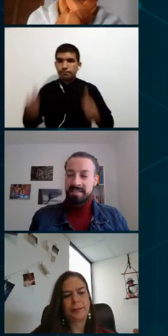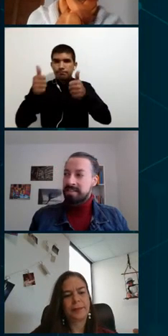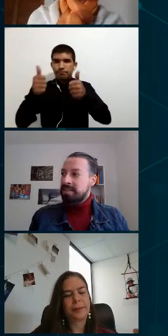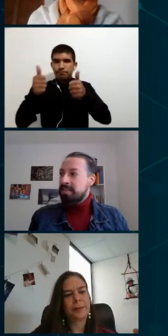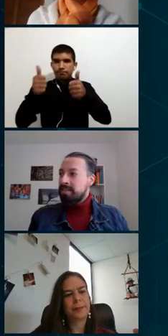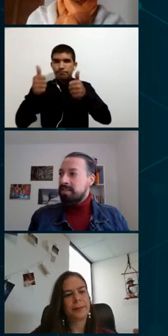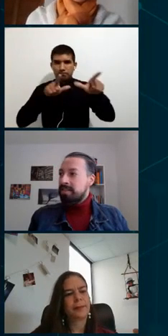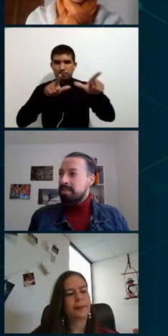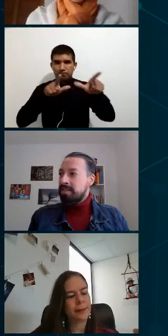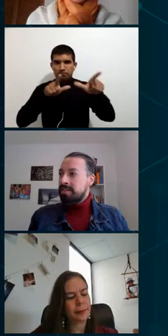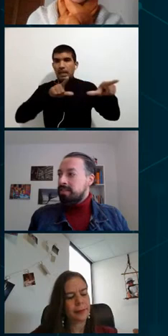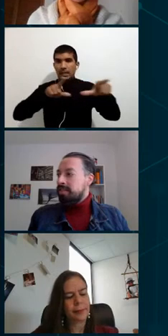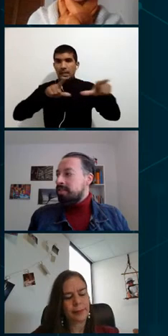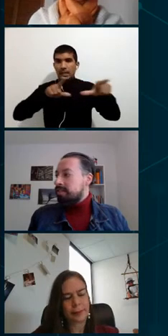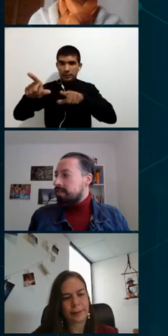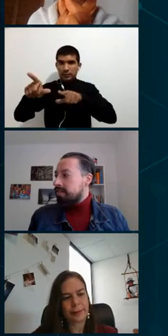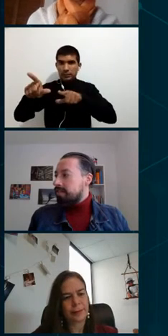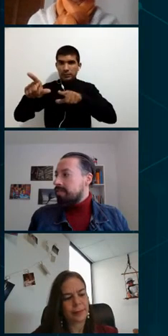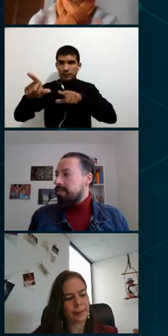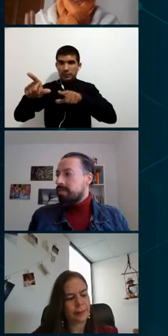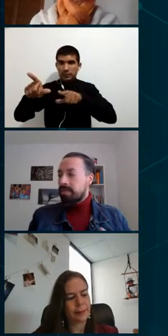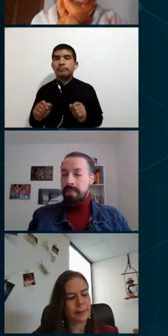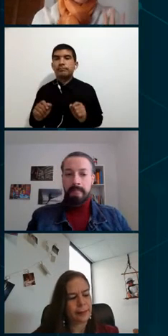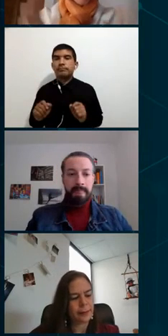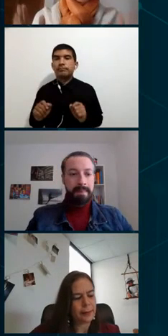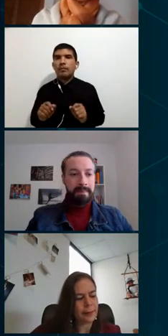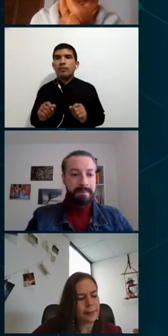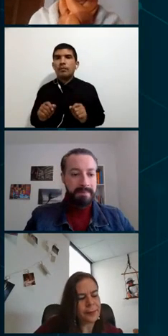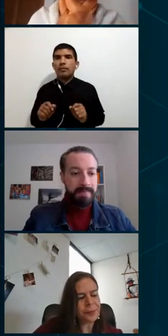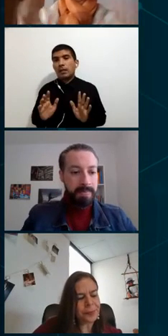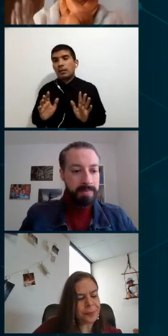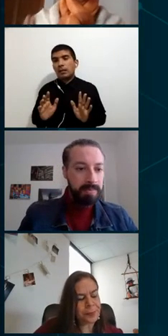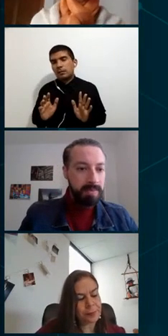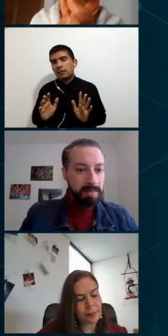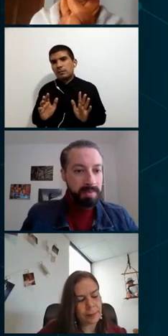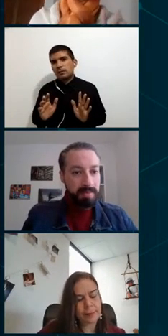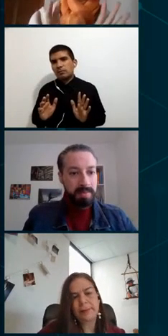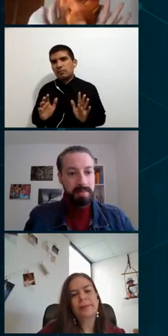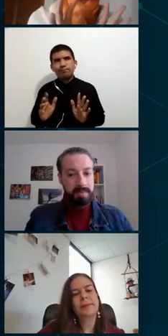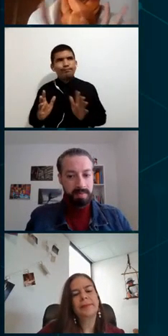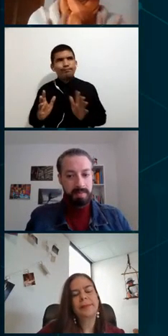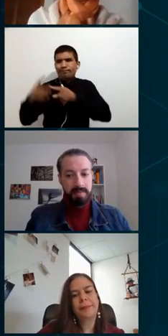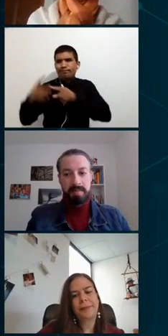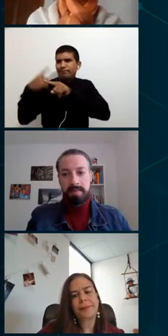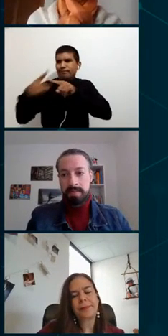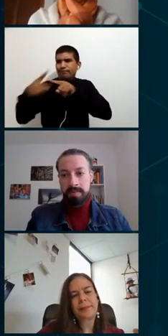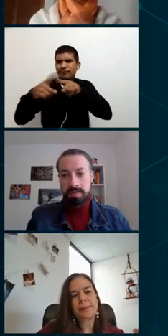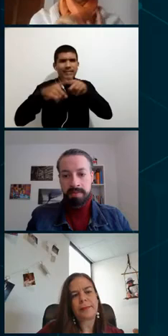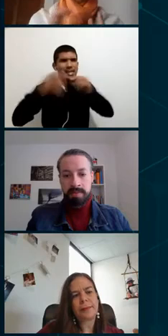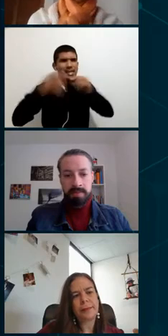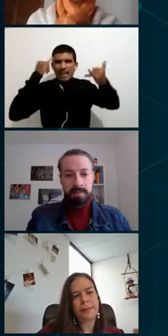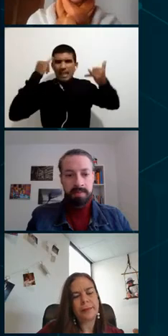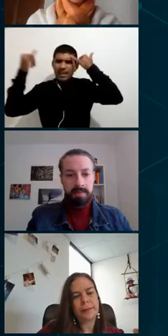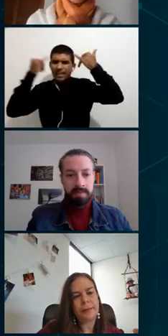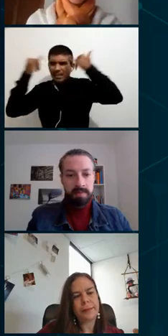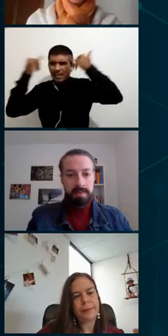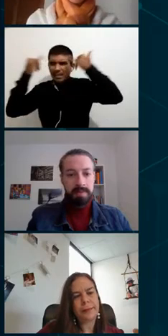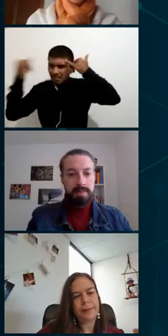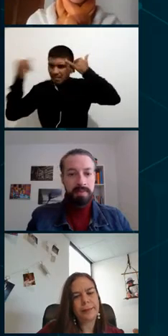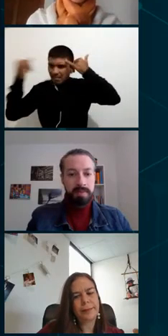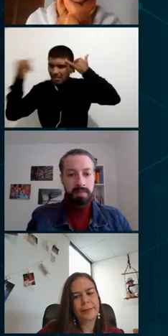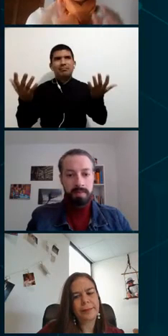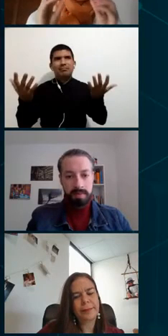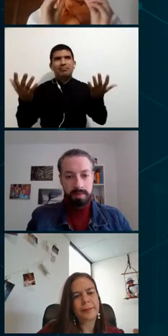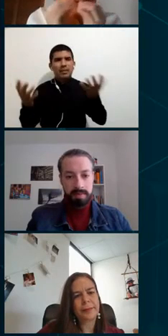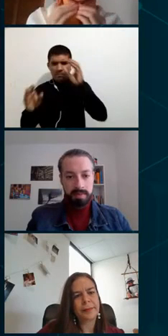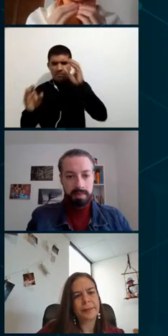habrían muchísimas formas, iba a decir mil formas, bueno, muchísimas formas de hacer este diseño de muchas formas